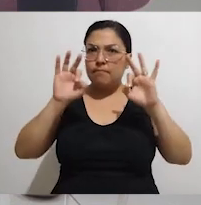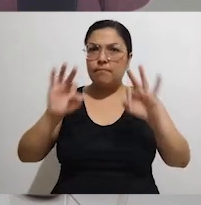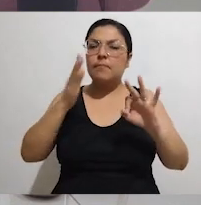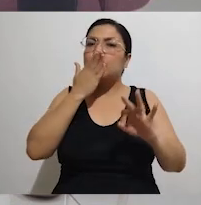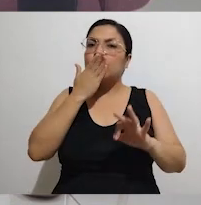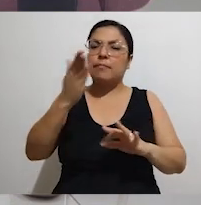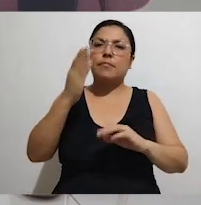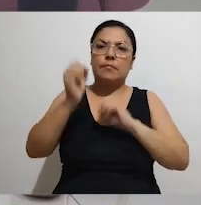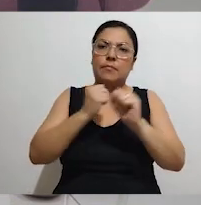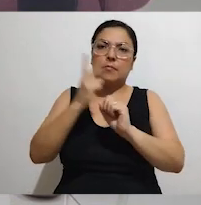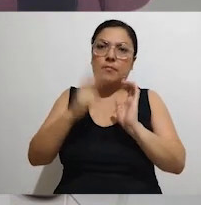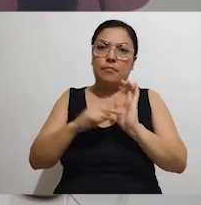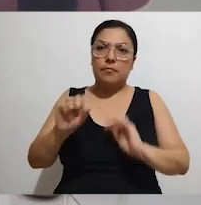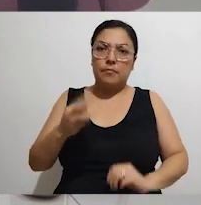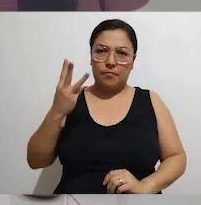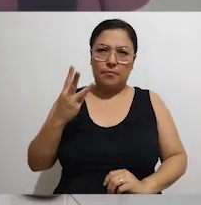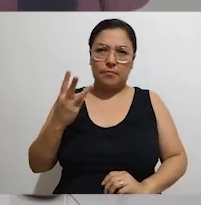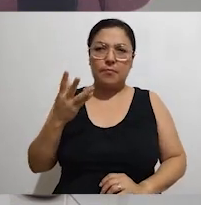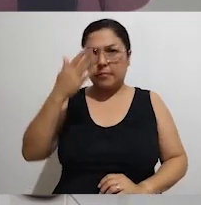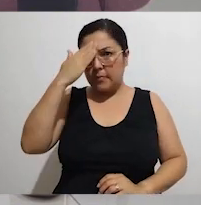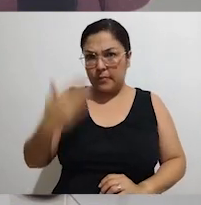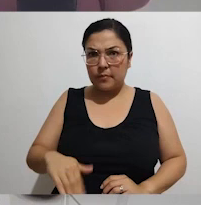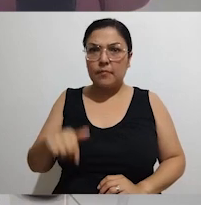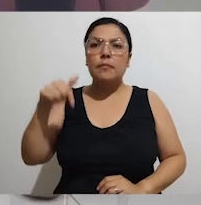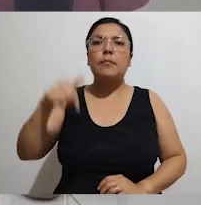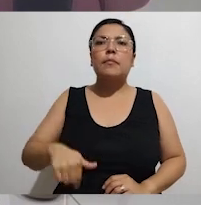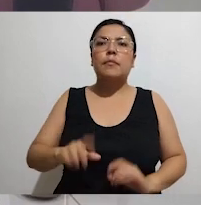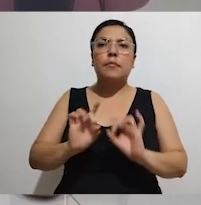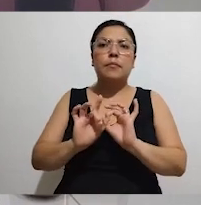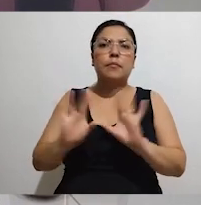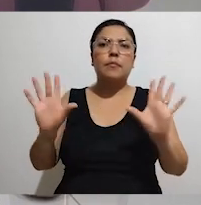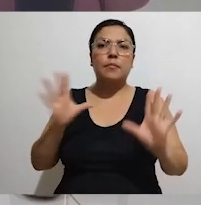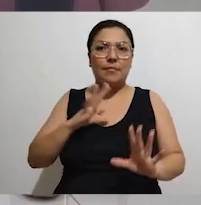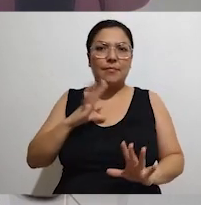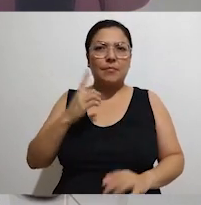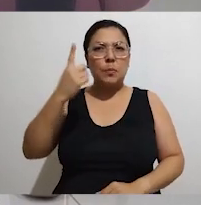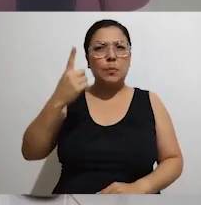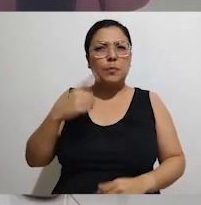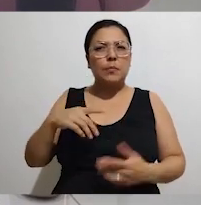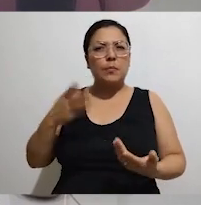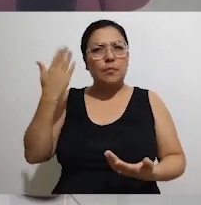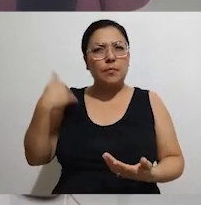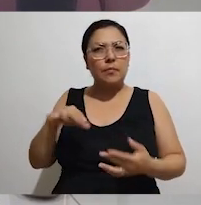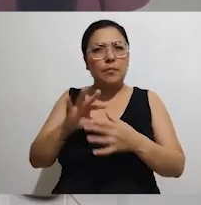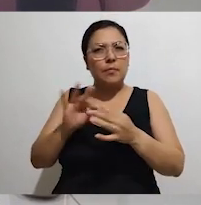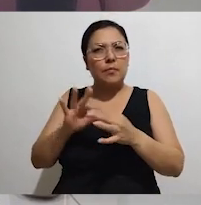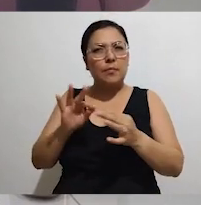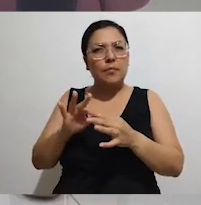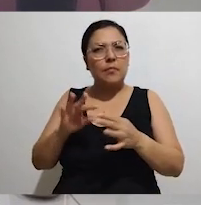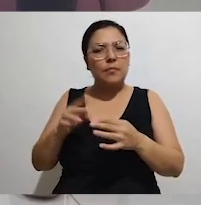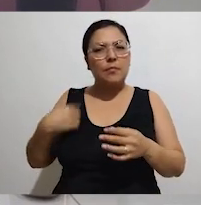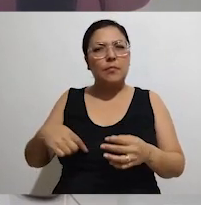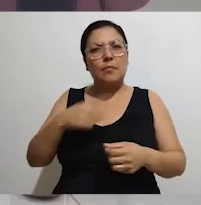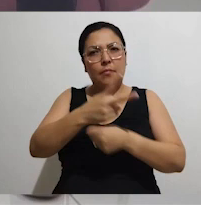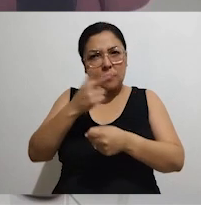2023, y una de las cuestiones que por aquí tuvimos el honor y el gusto de tenerle aquí con nosotros, consejero, para hablar durante las